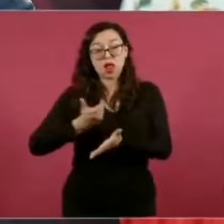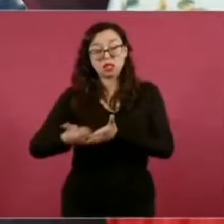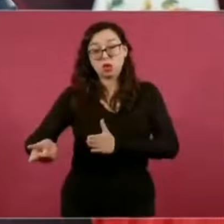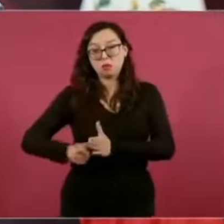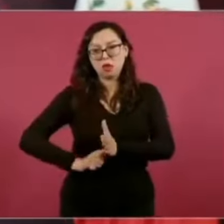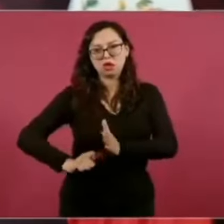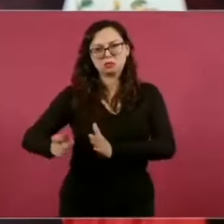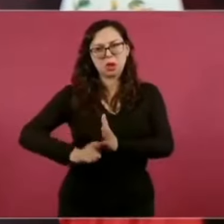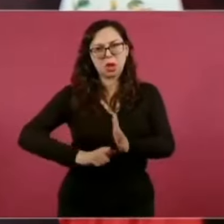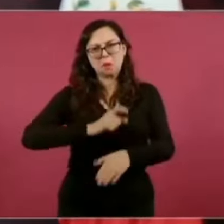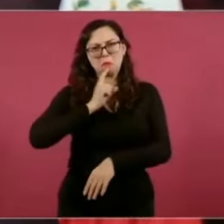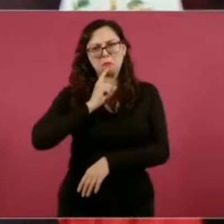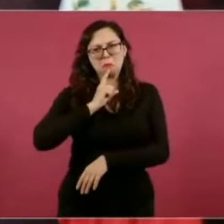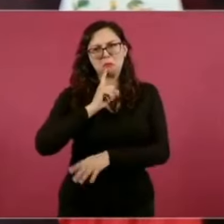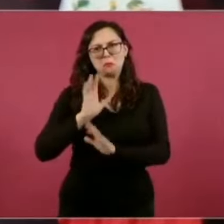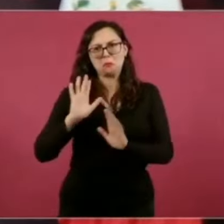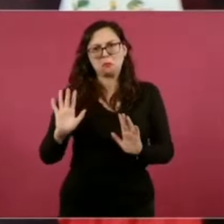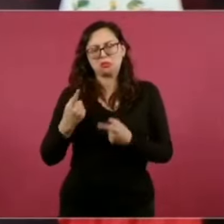que nos trajeron: